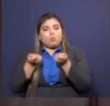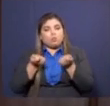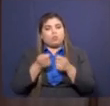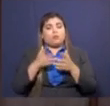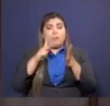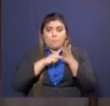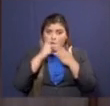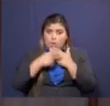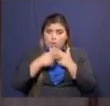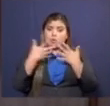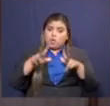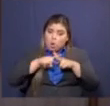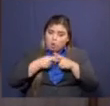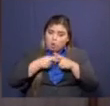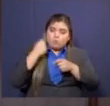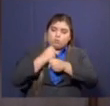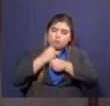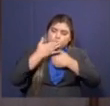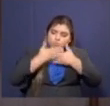en ejecución.